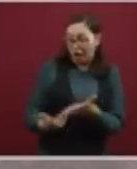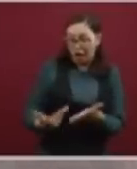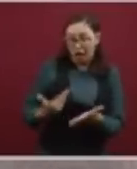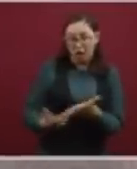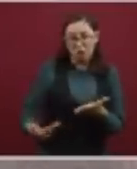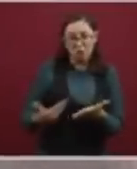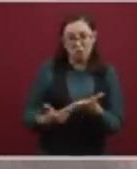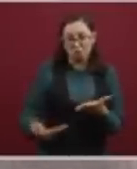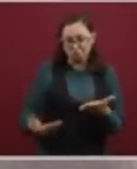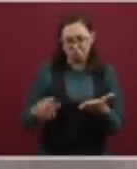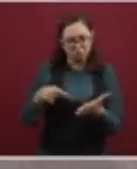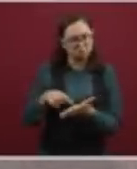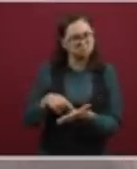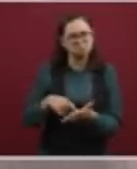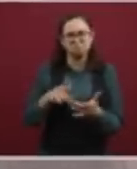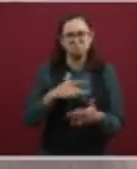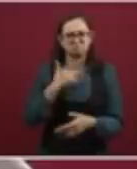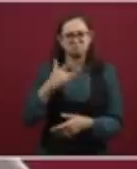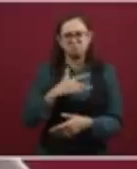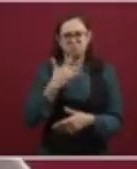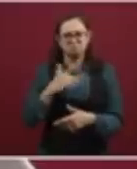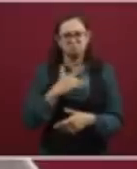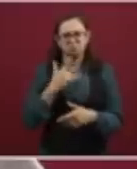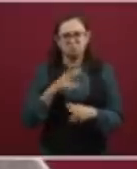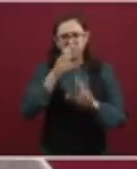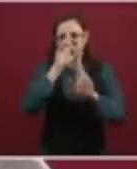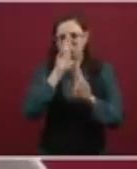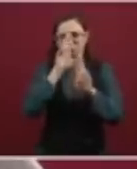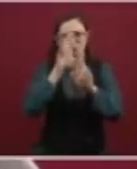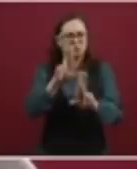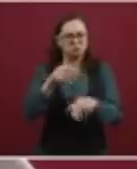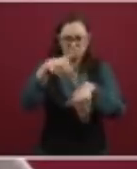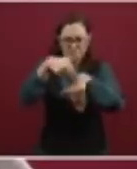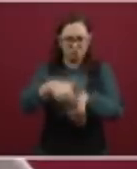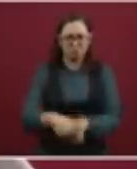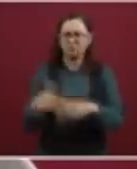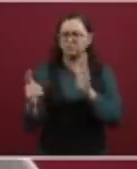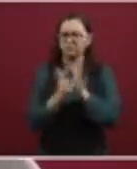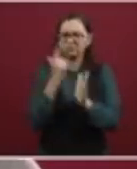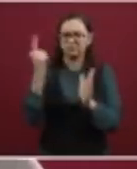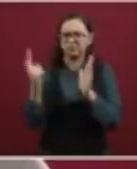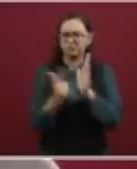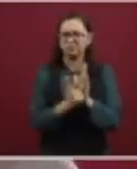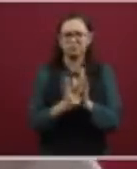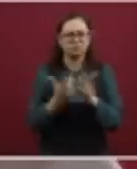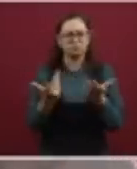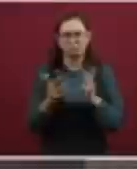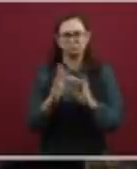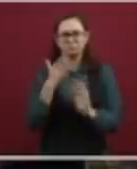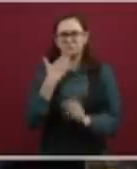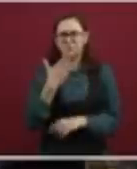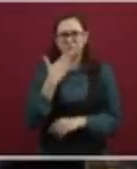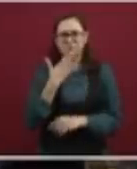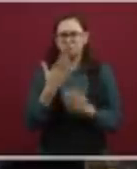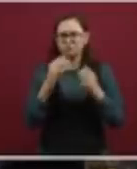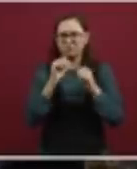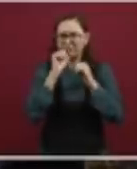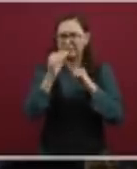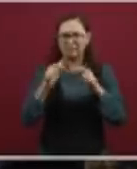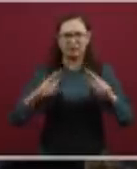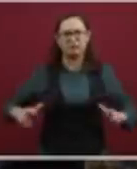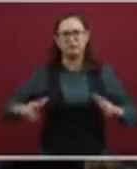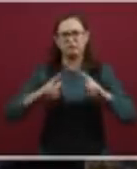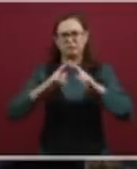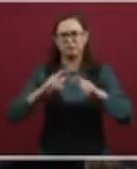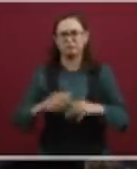actualmente considera el respeto a nuestro marco jurídico, al Estado laico. Asimismo,